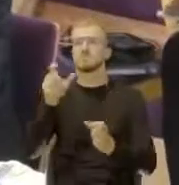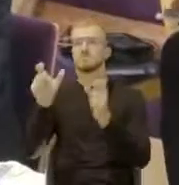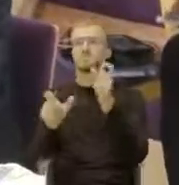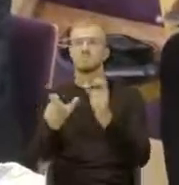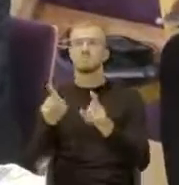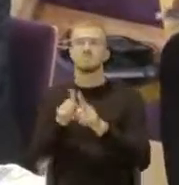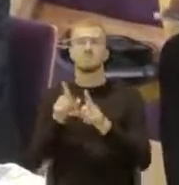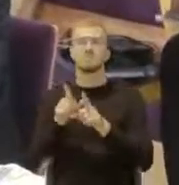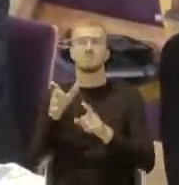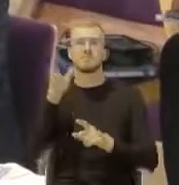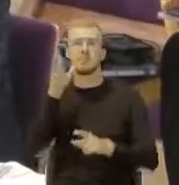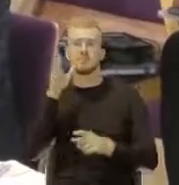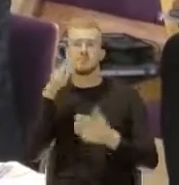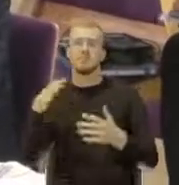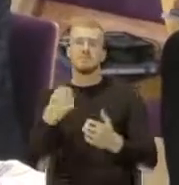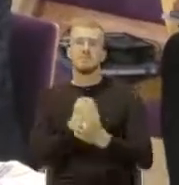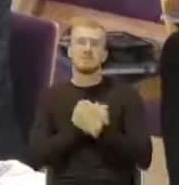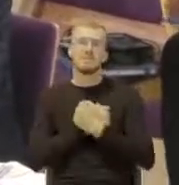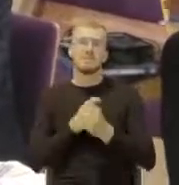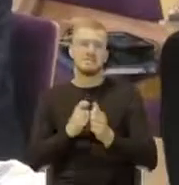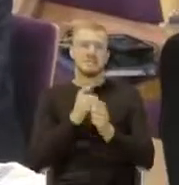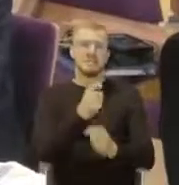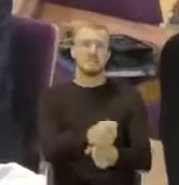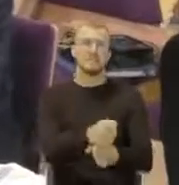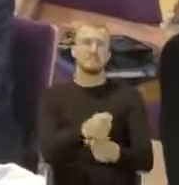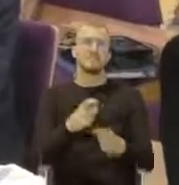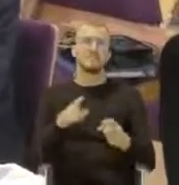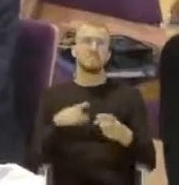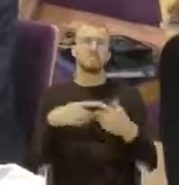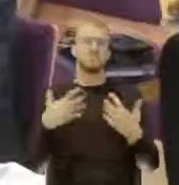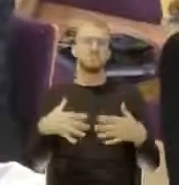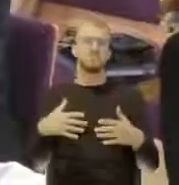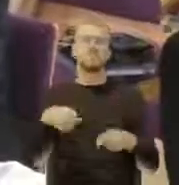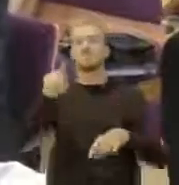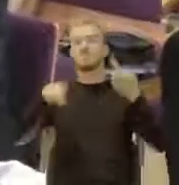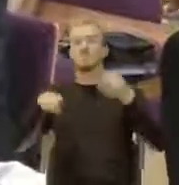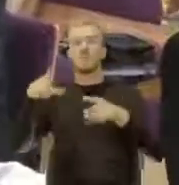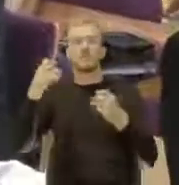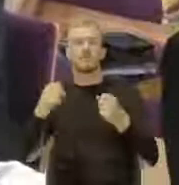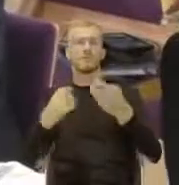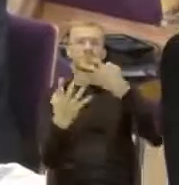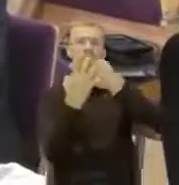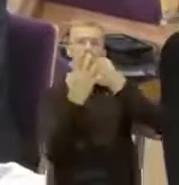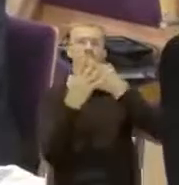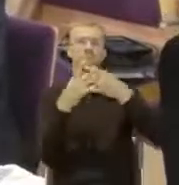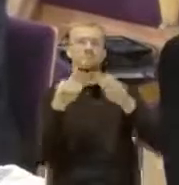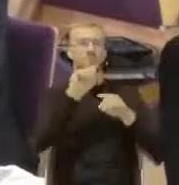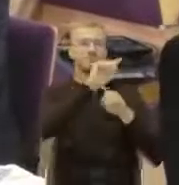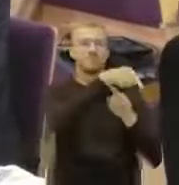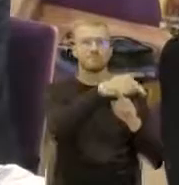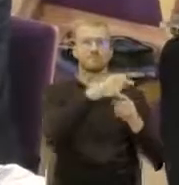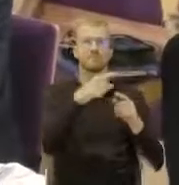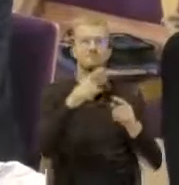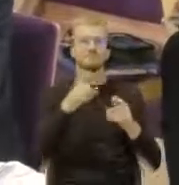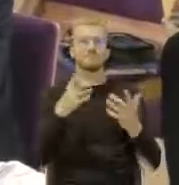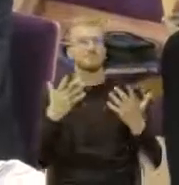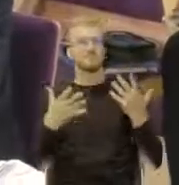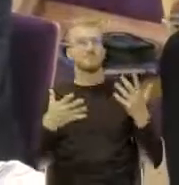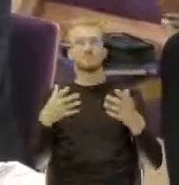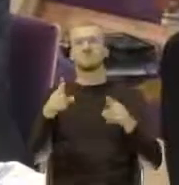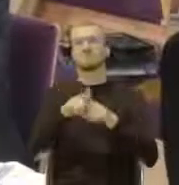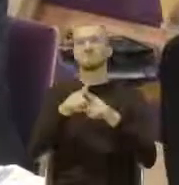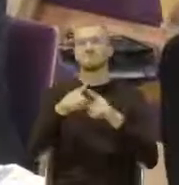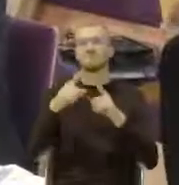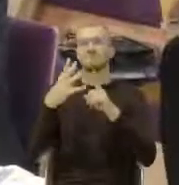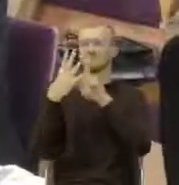destruyendo las próximas generaciones. Y quiero enlazar esa preocupación que tengo para compartir con ustedes